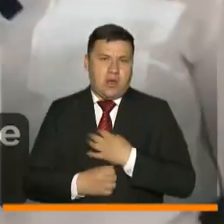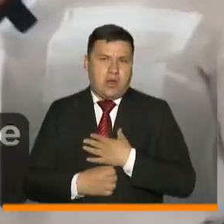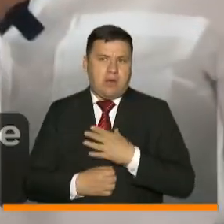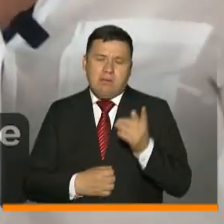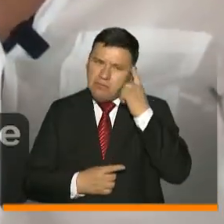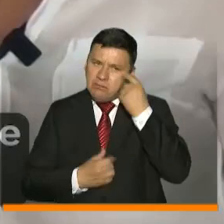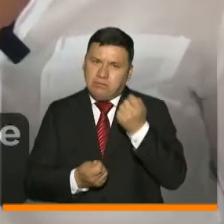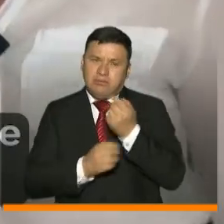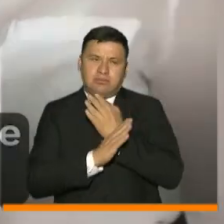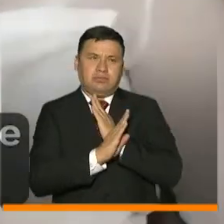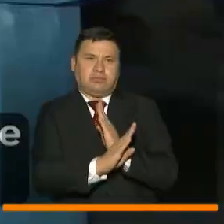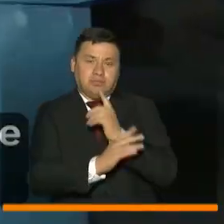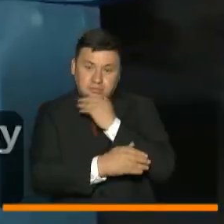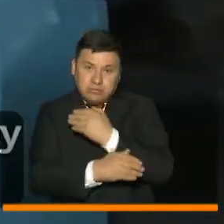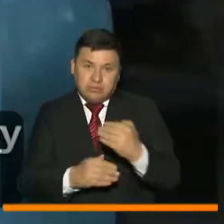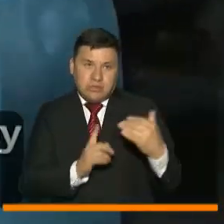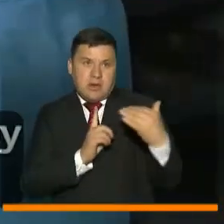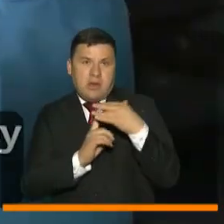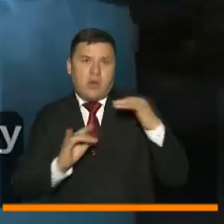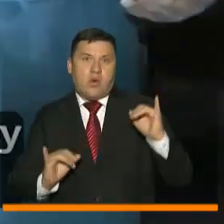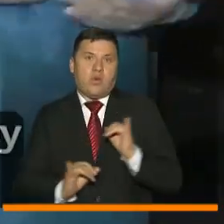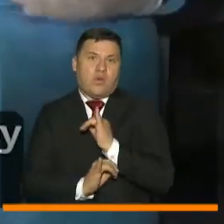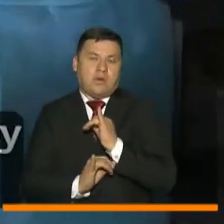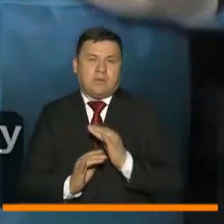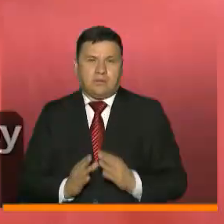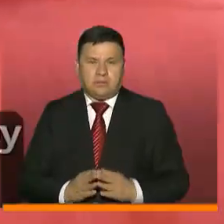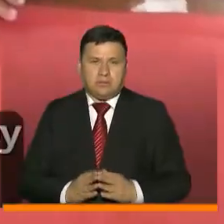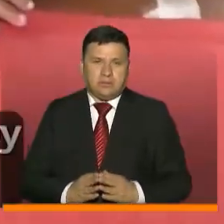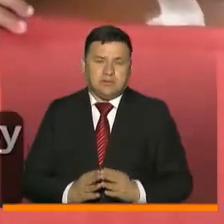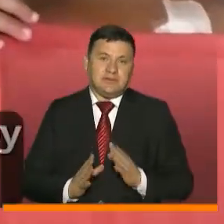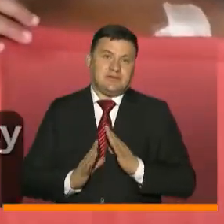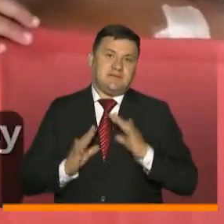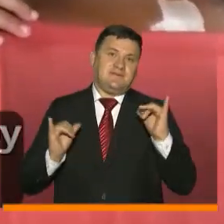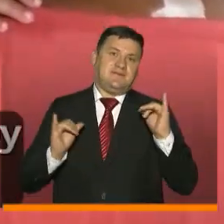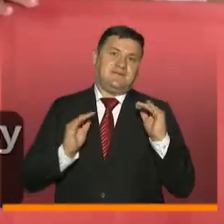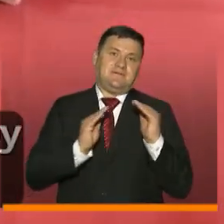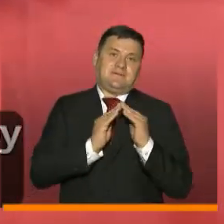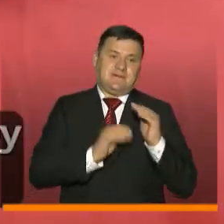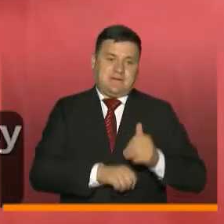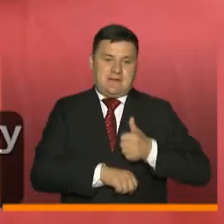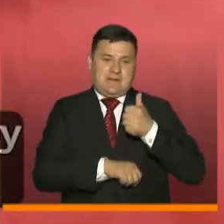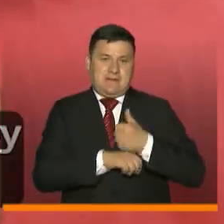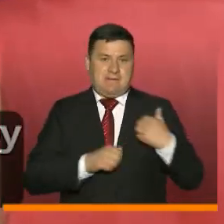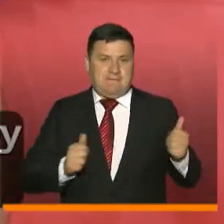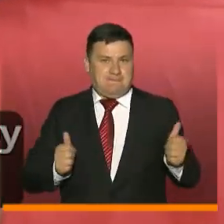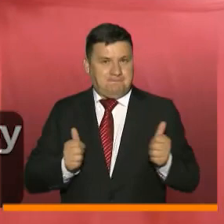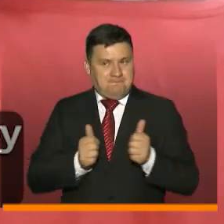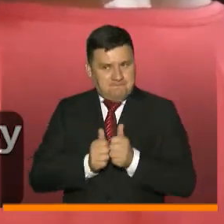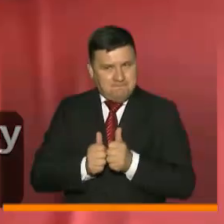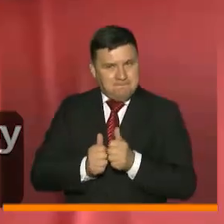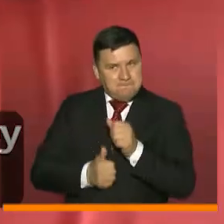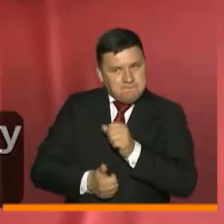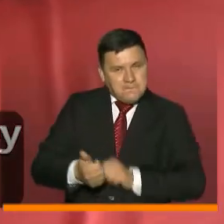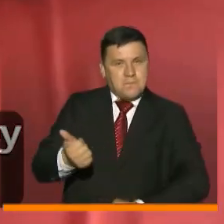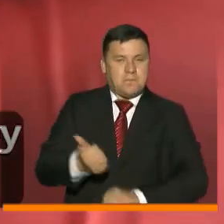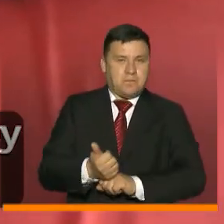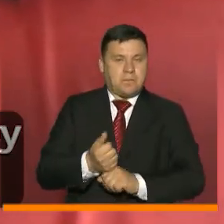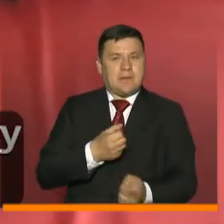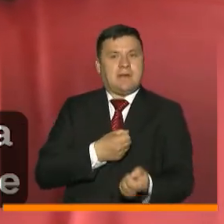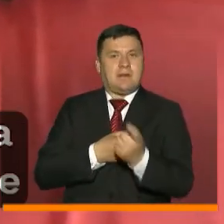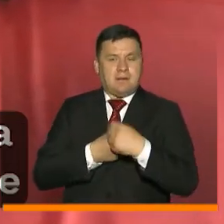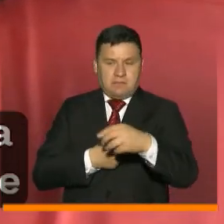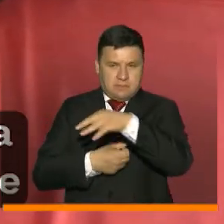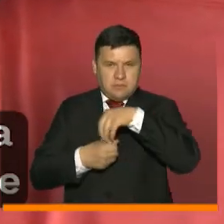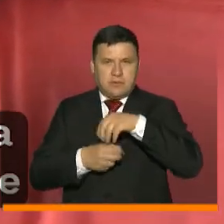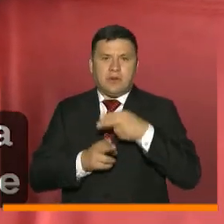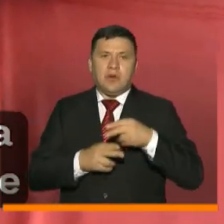para prevenir que el niño entre en desnutrición. El ICBF y su directora hoy están aquí para poder incluir